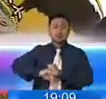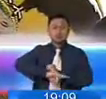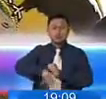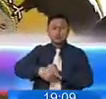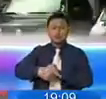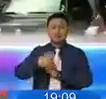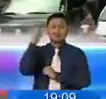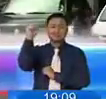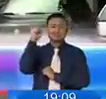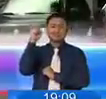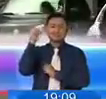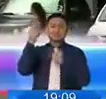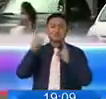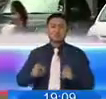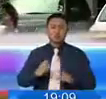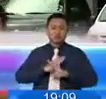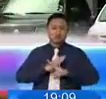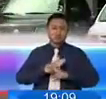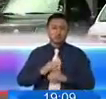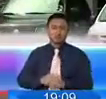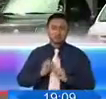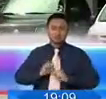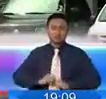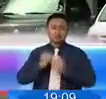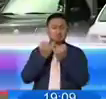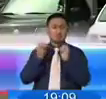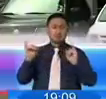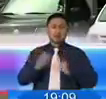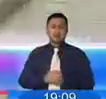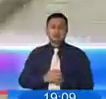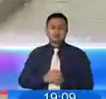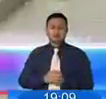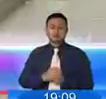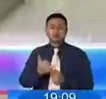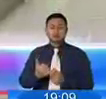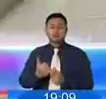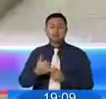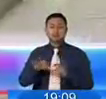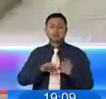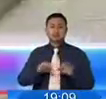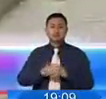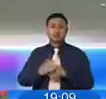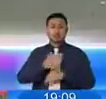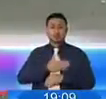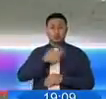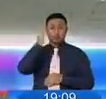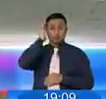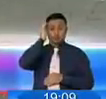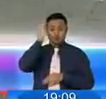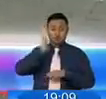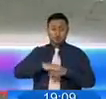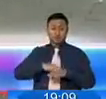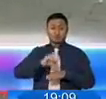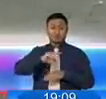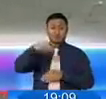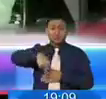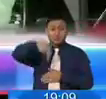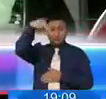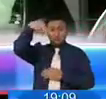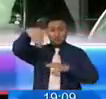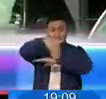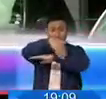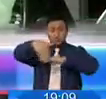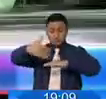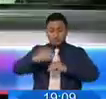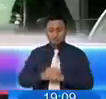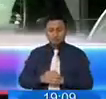derechos humanos bajo independencia y autonomía institucional. En este marco, expresó su preocupación por la crisis que atraviesa la frontera norte y